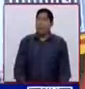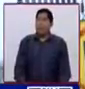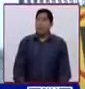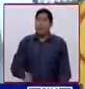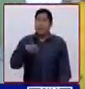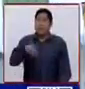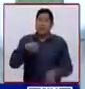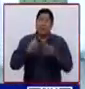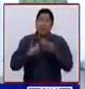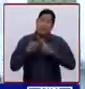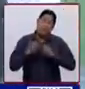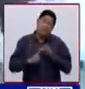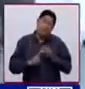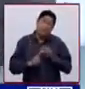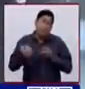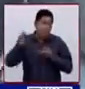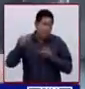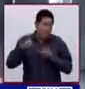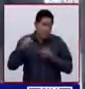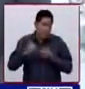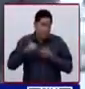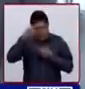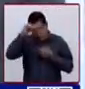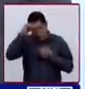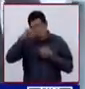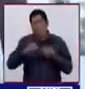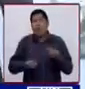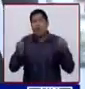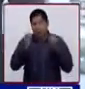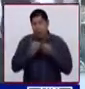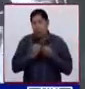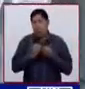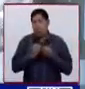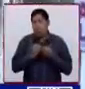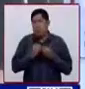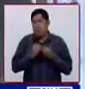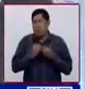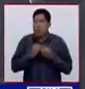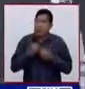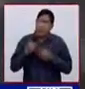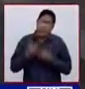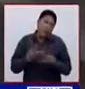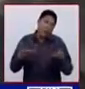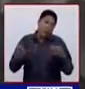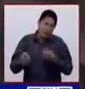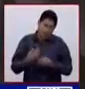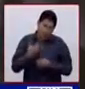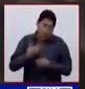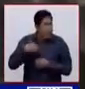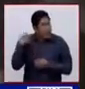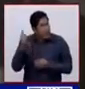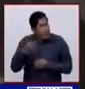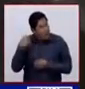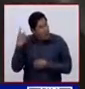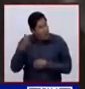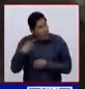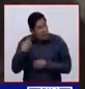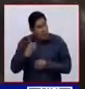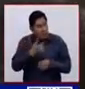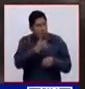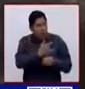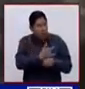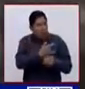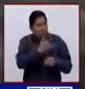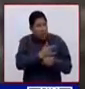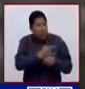Ahí estaba con las amigas. Con sus amigas y chicos más. Y varias veces nos han comentado que siempre para en los bares